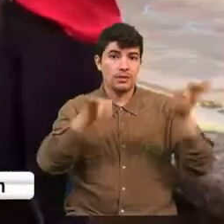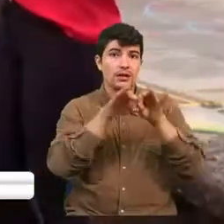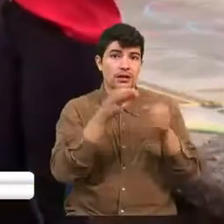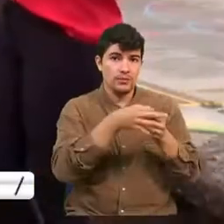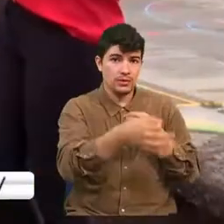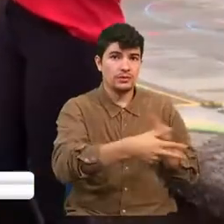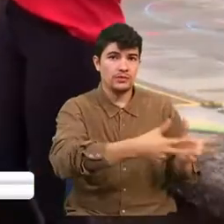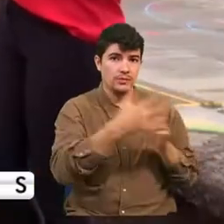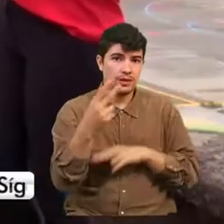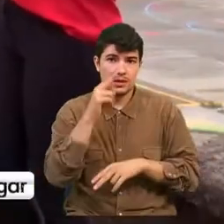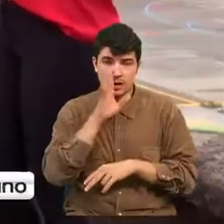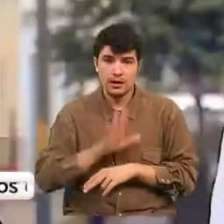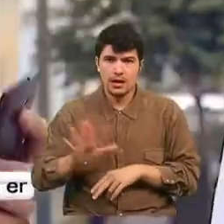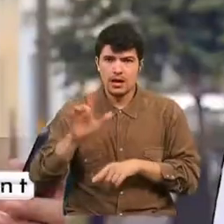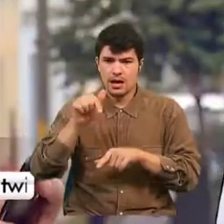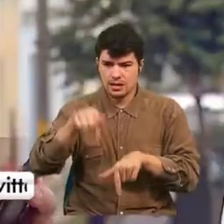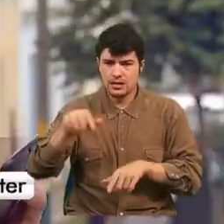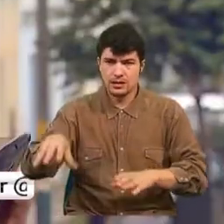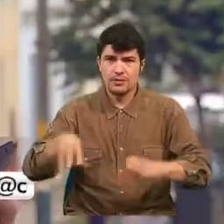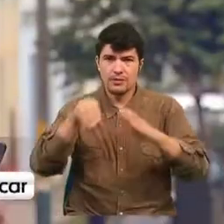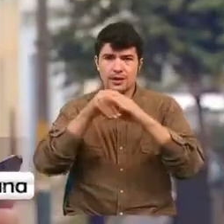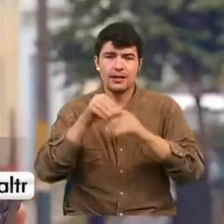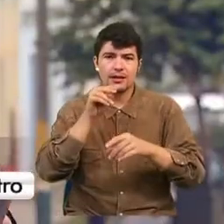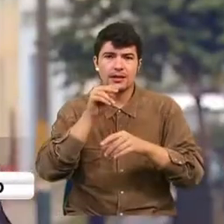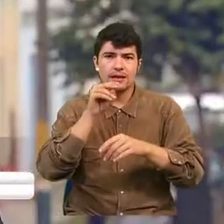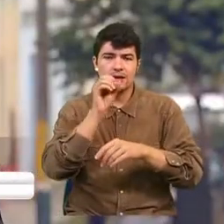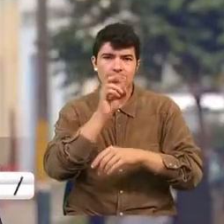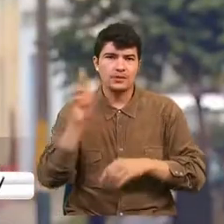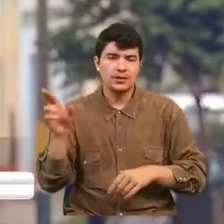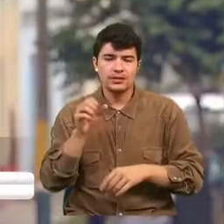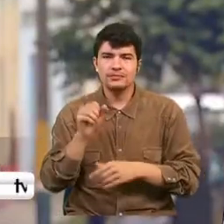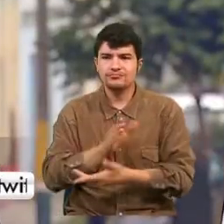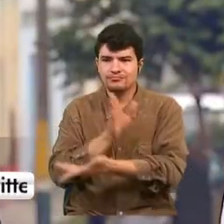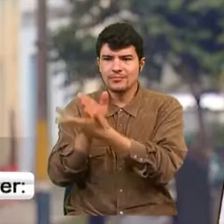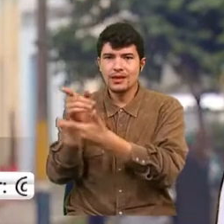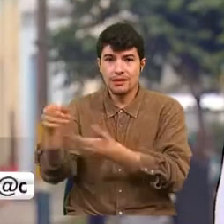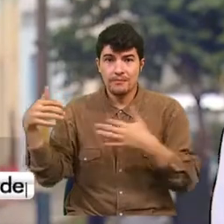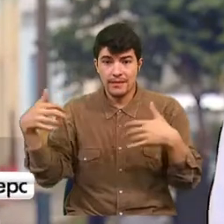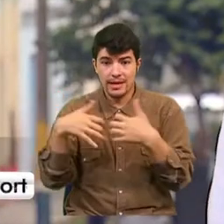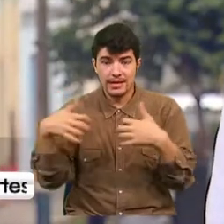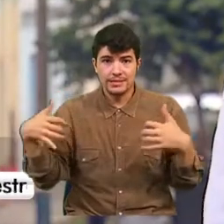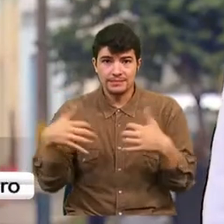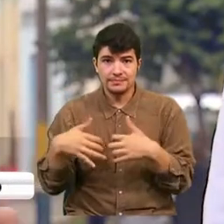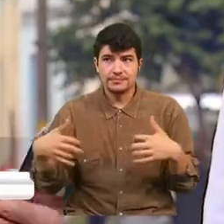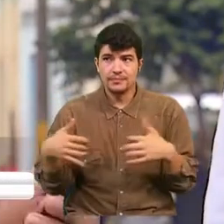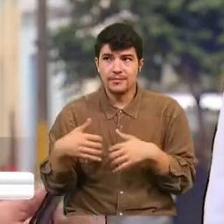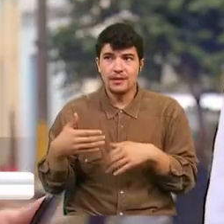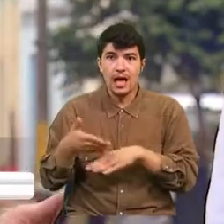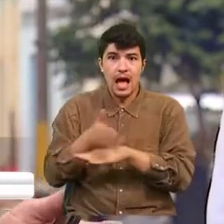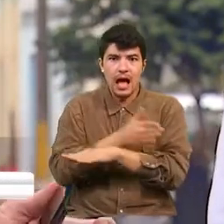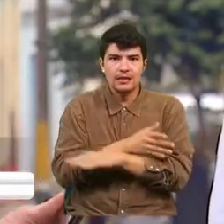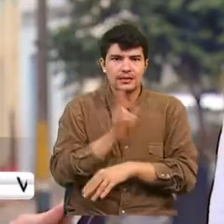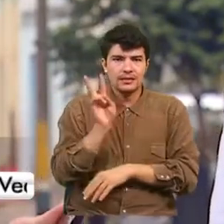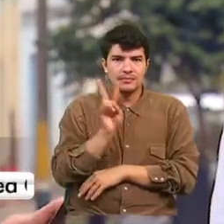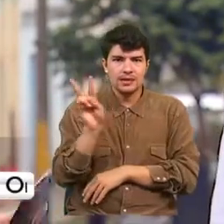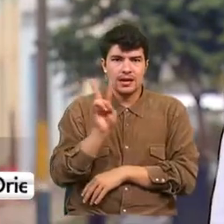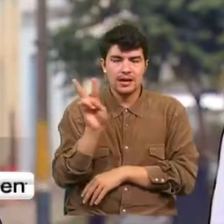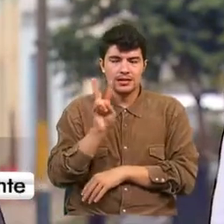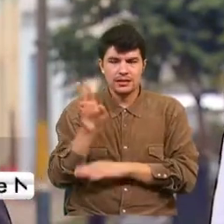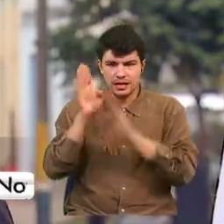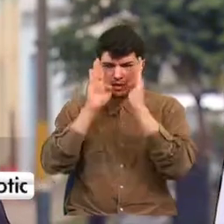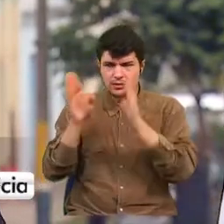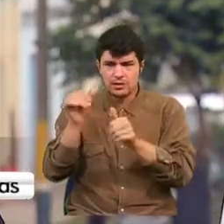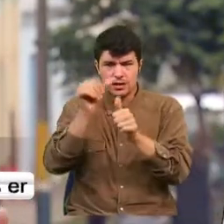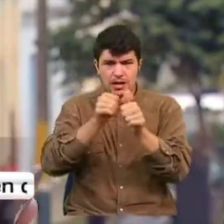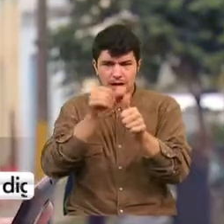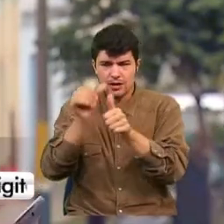Gobernador, el Oriente Noticias, el equipo periodístico estuvo haciendo presencia en esta provincia de Vélez, incluso desde el pasado viernes, estando atento a cada una